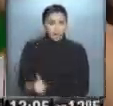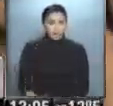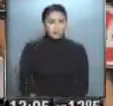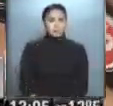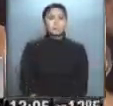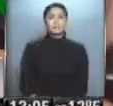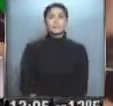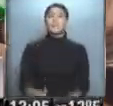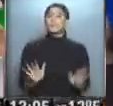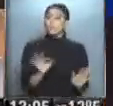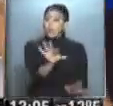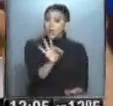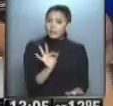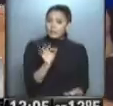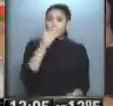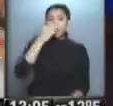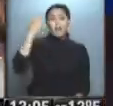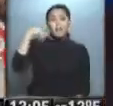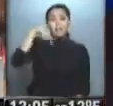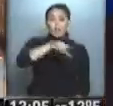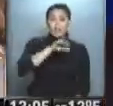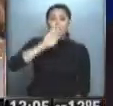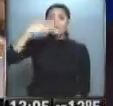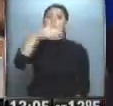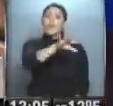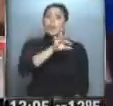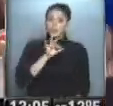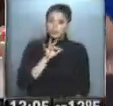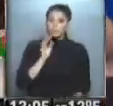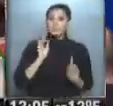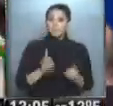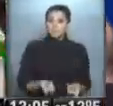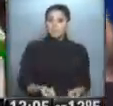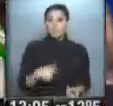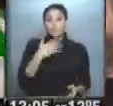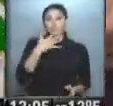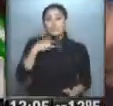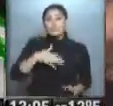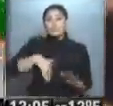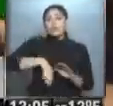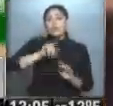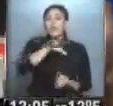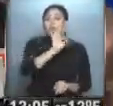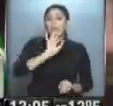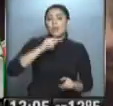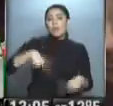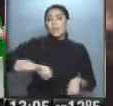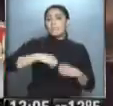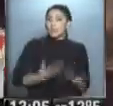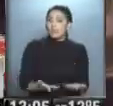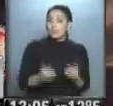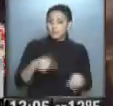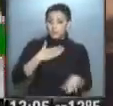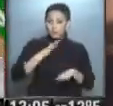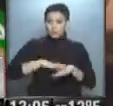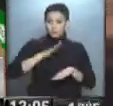Yo elegí, elijo y seguiré eligiendo lo que entiendo que es lo mejor para la Argentina y para mi